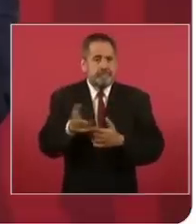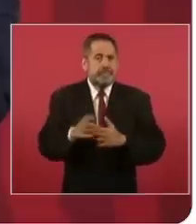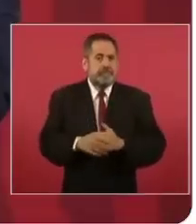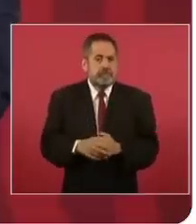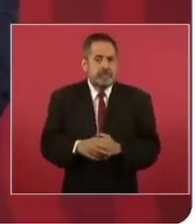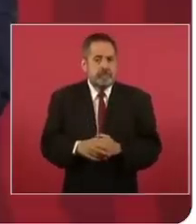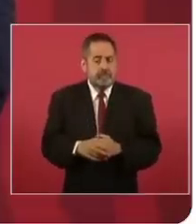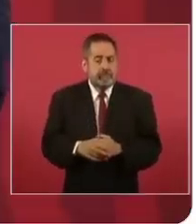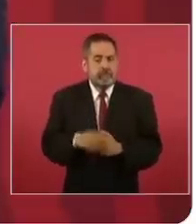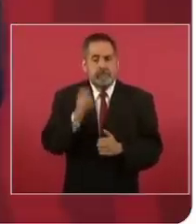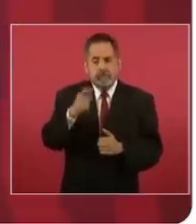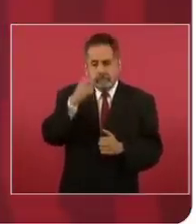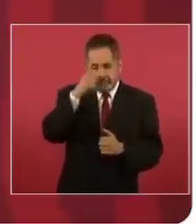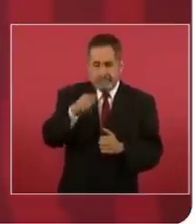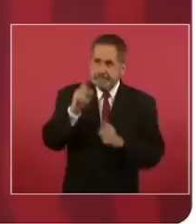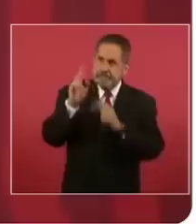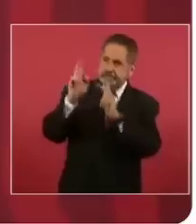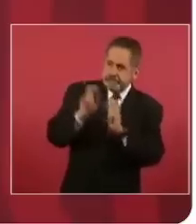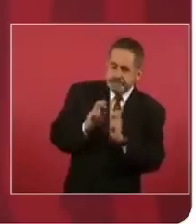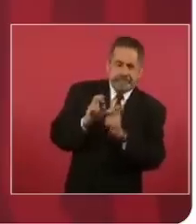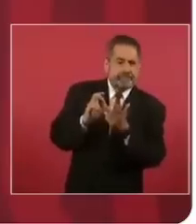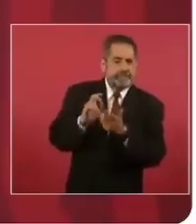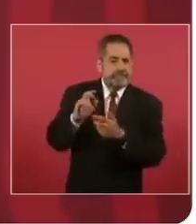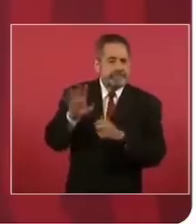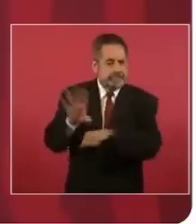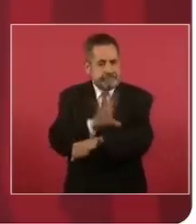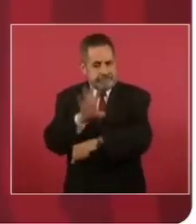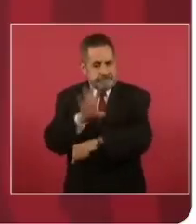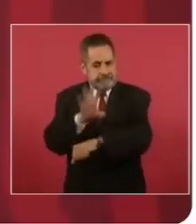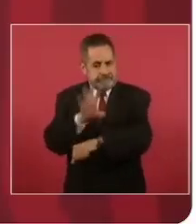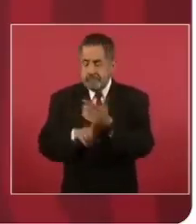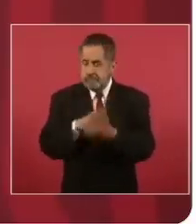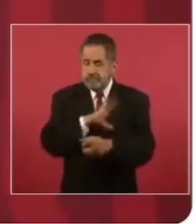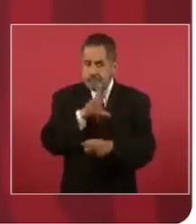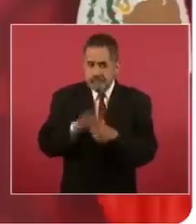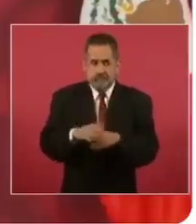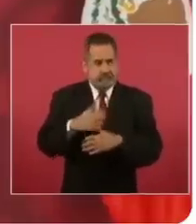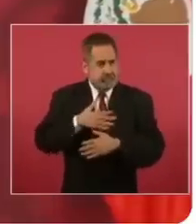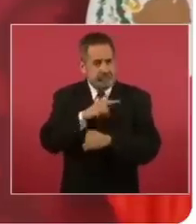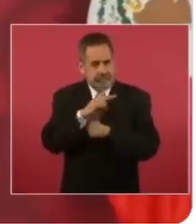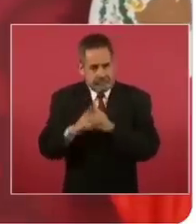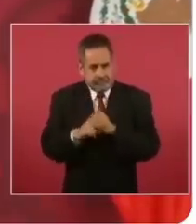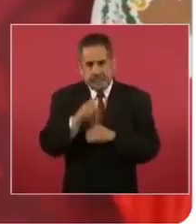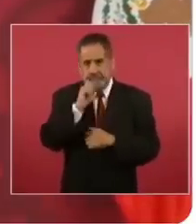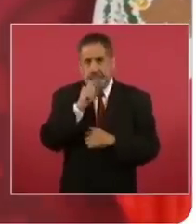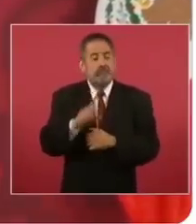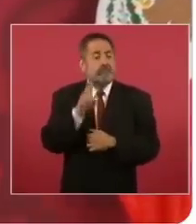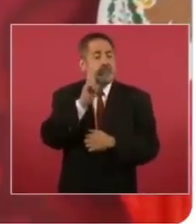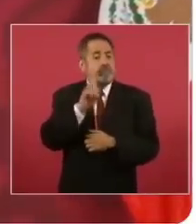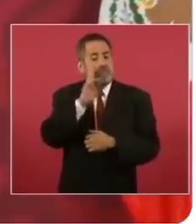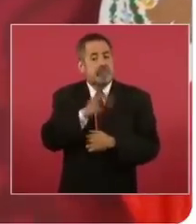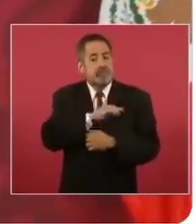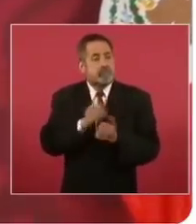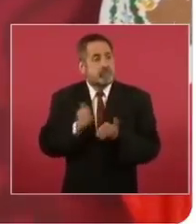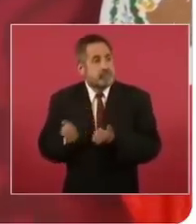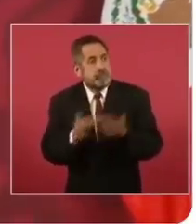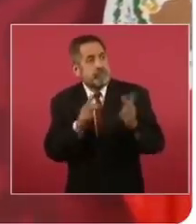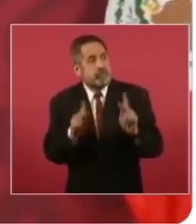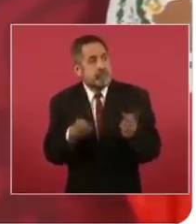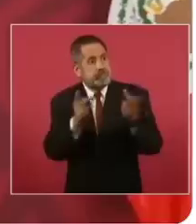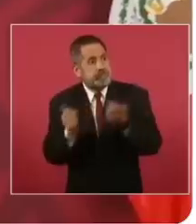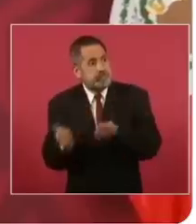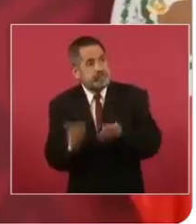no solo para tener energía en nuestro país sino poder exportar